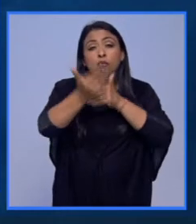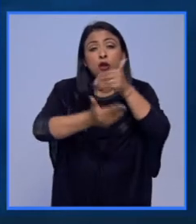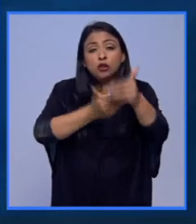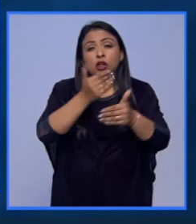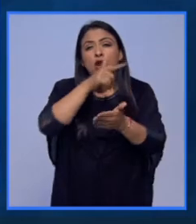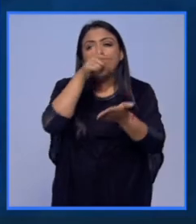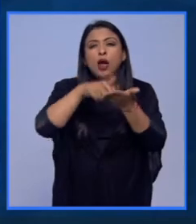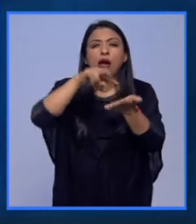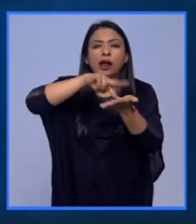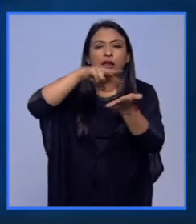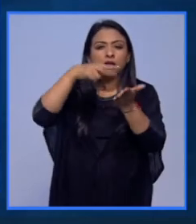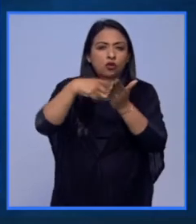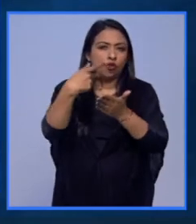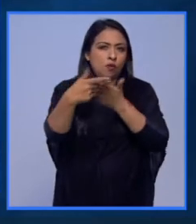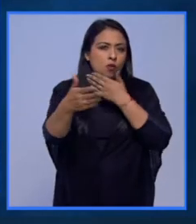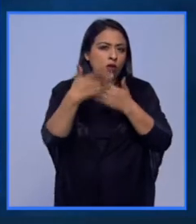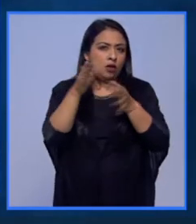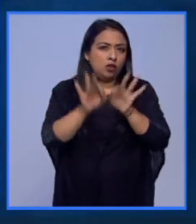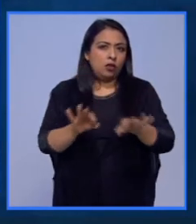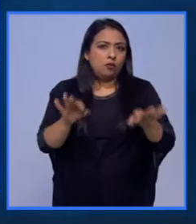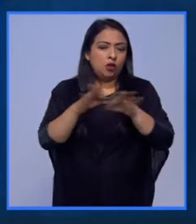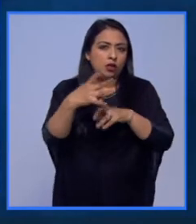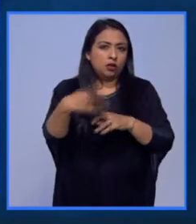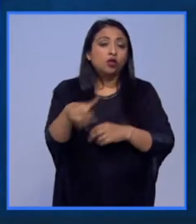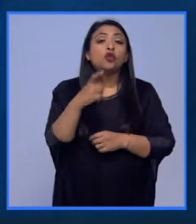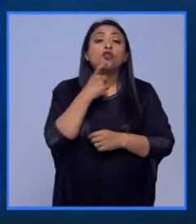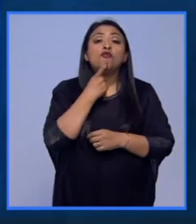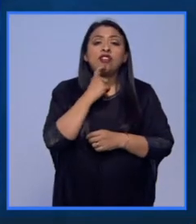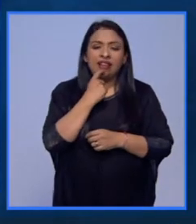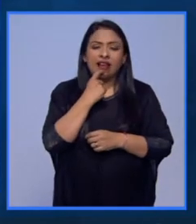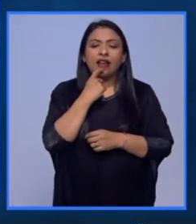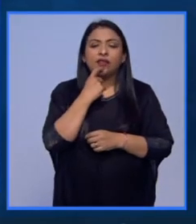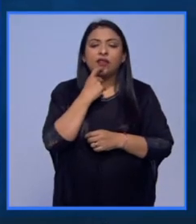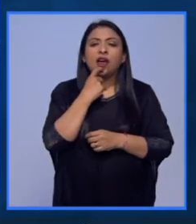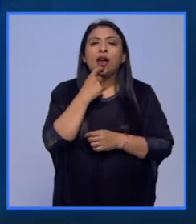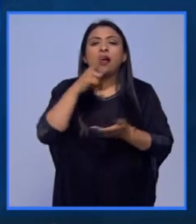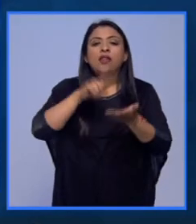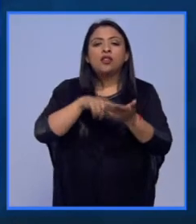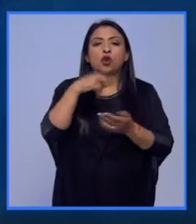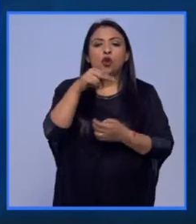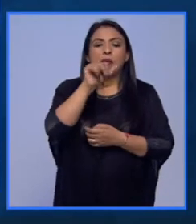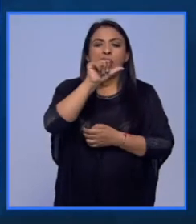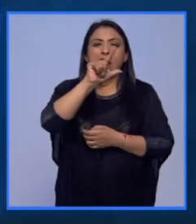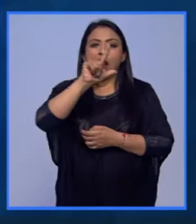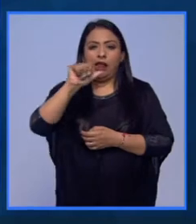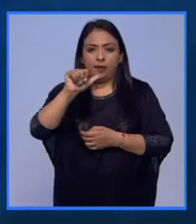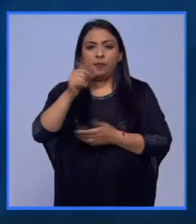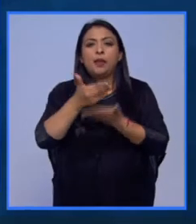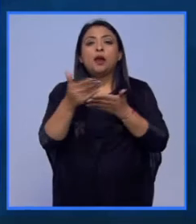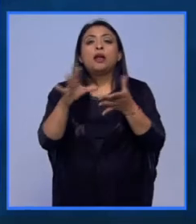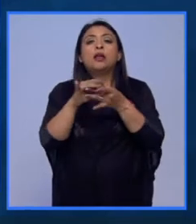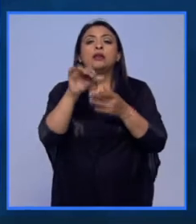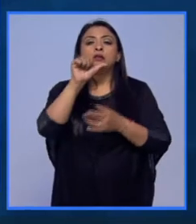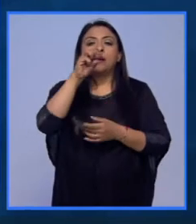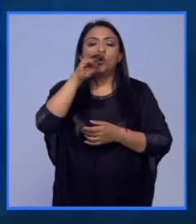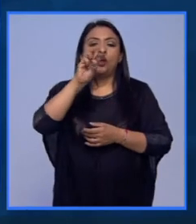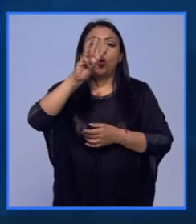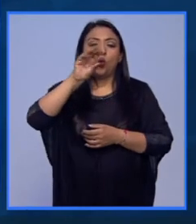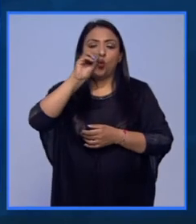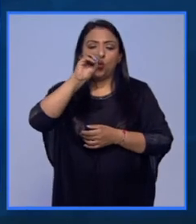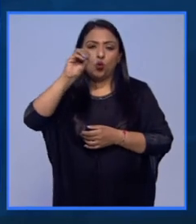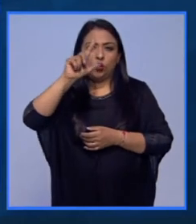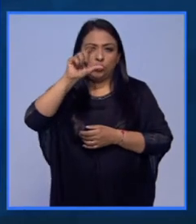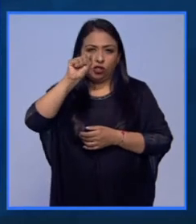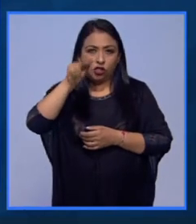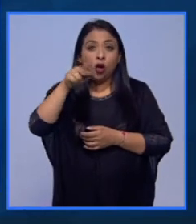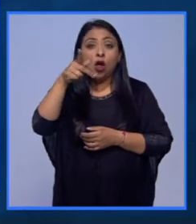despachos arquitectónicos contemporáneos más destacados de Finlandia, que es el despacho ALA. Vamos a hablar enseguida con Samuli Woolston, quien es